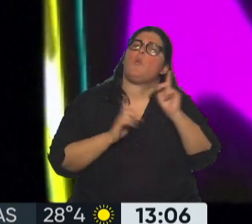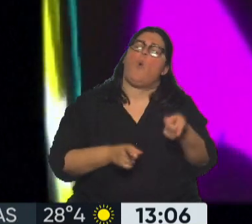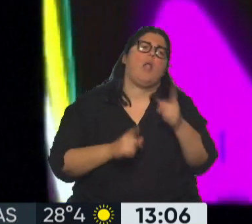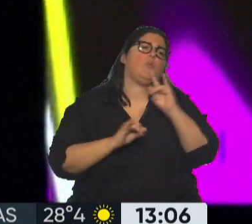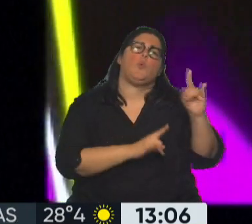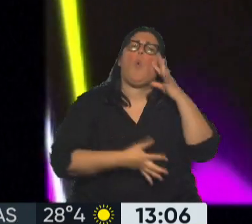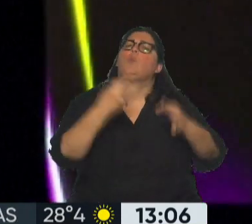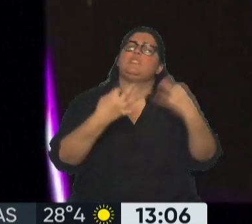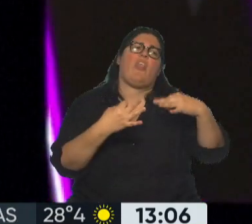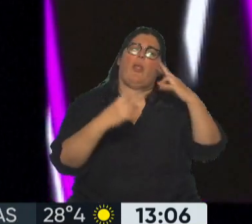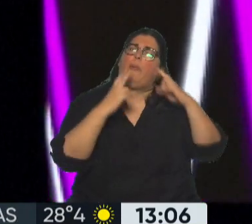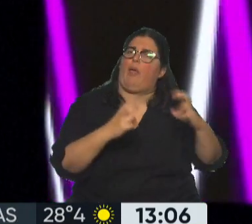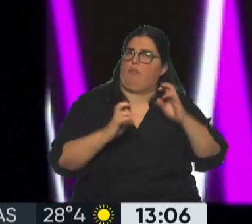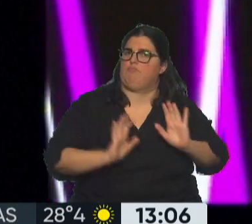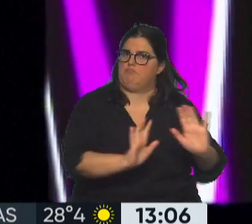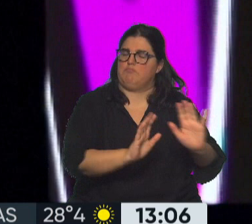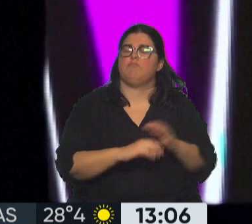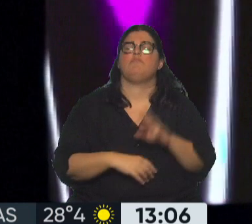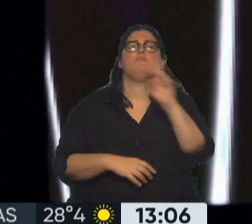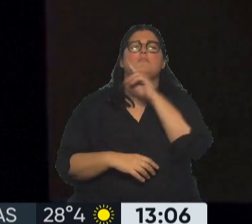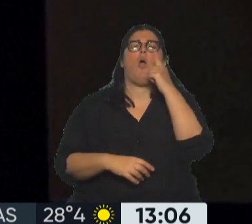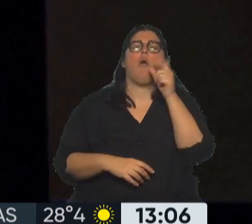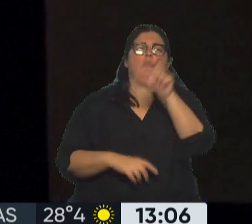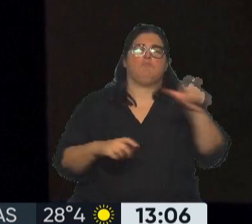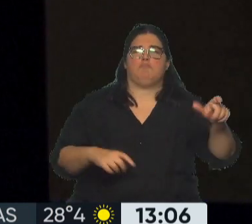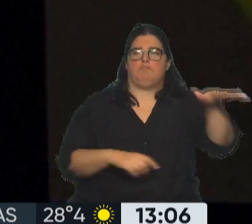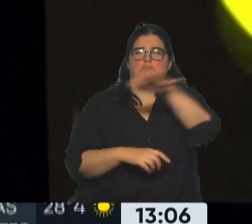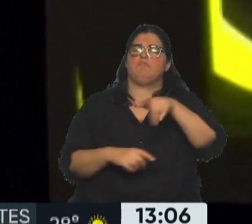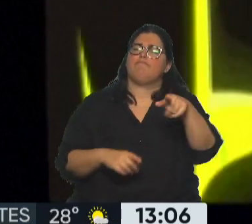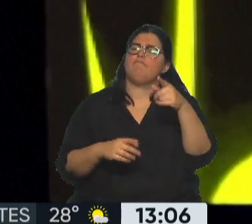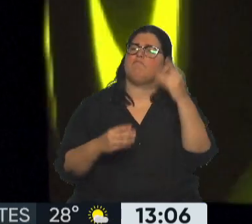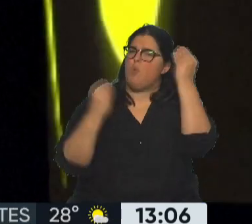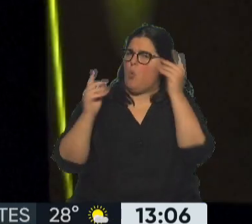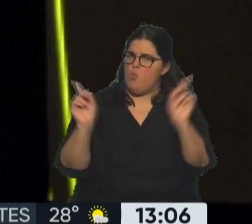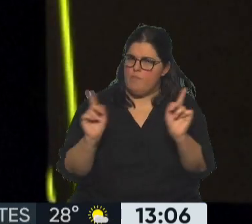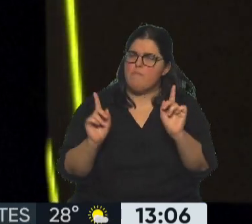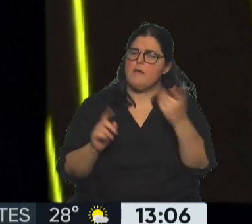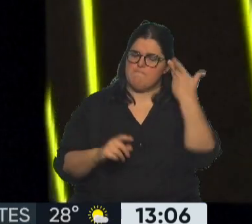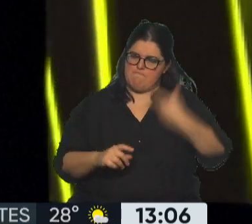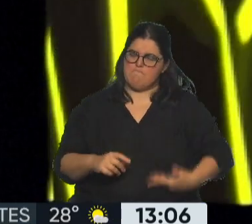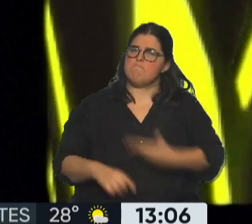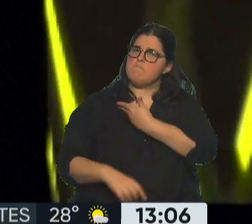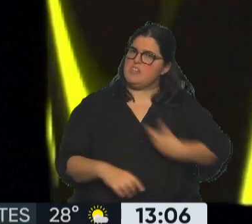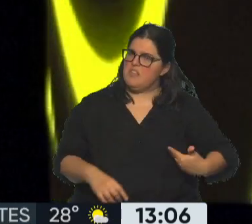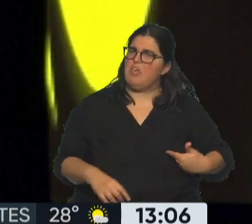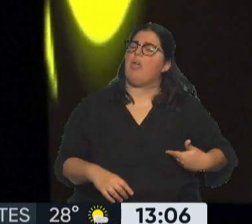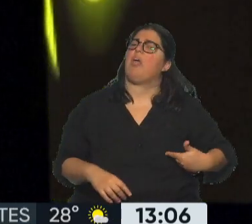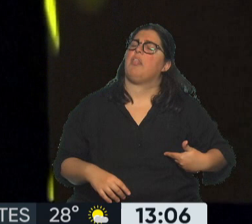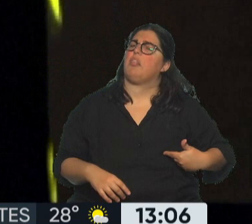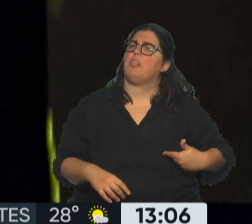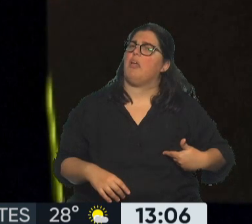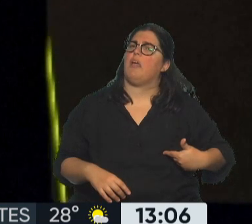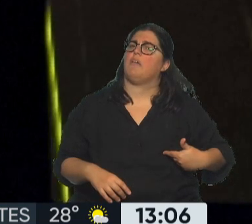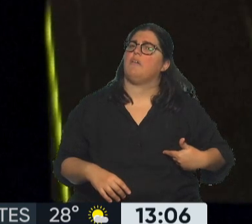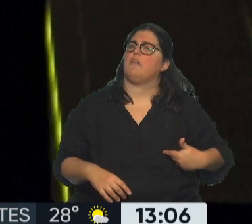Colombianos y colombianas, pierdan cuidado. El presidente de la República